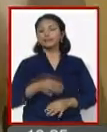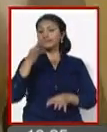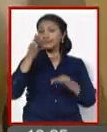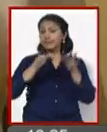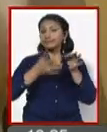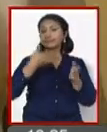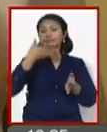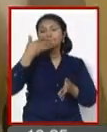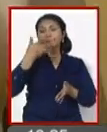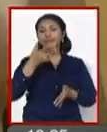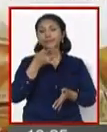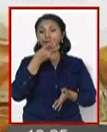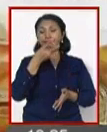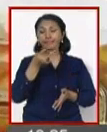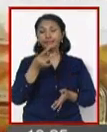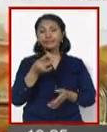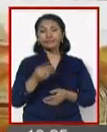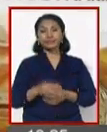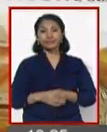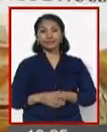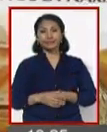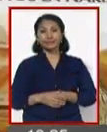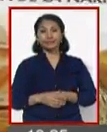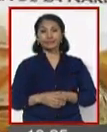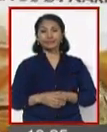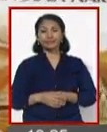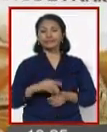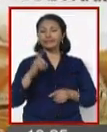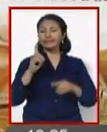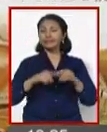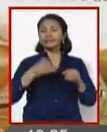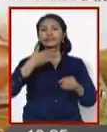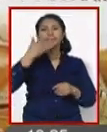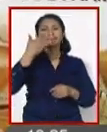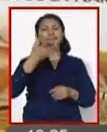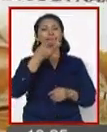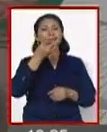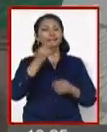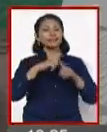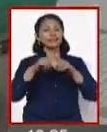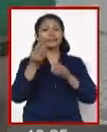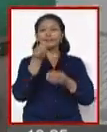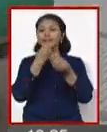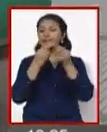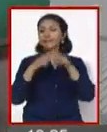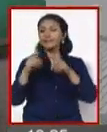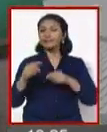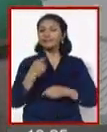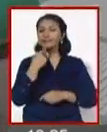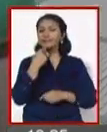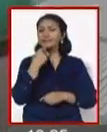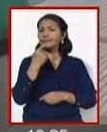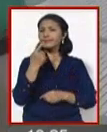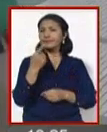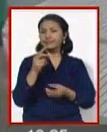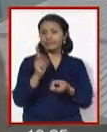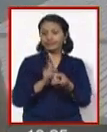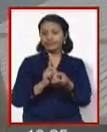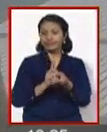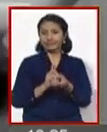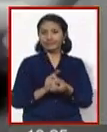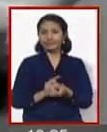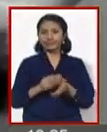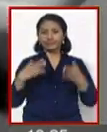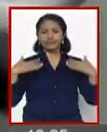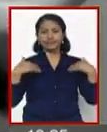tienen gusto, no va a sentir el olfato, no va a sentir el olor, el sabor de las comidas. ¿Pero qué dice un veterinario acerca de este